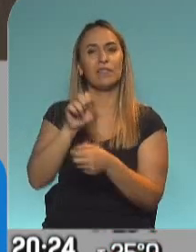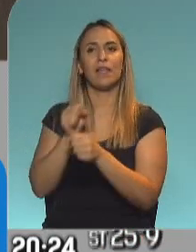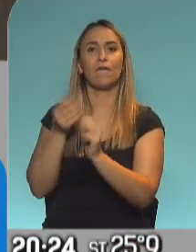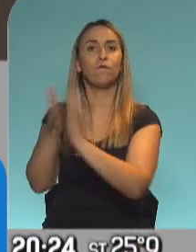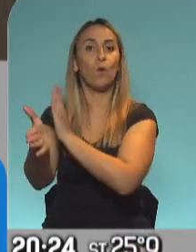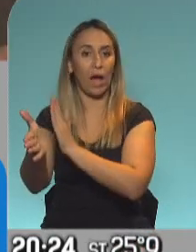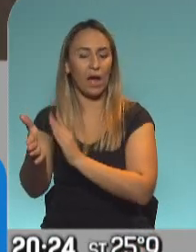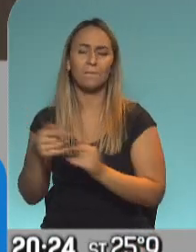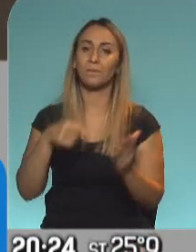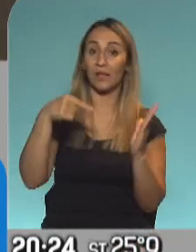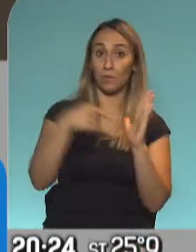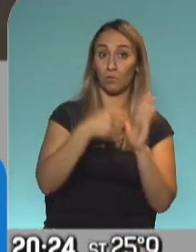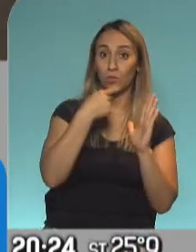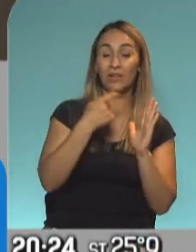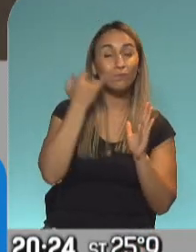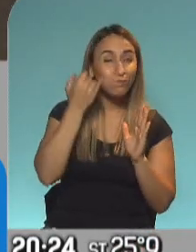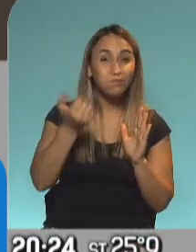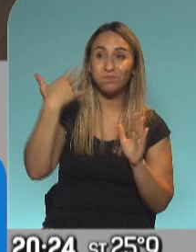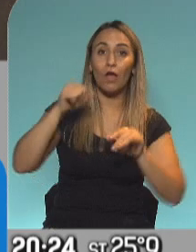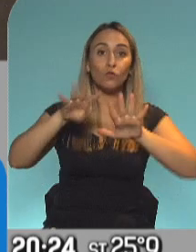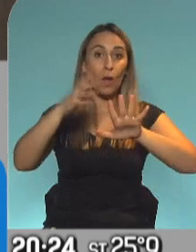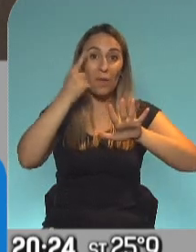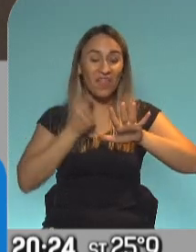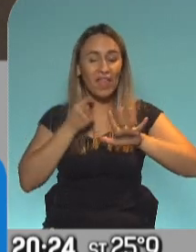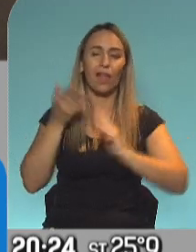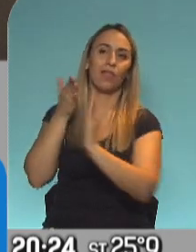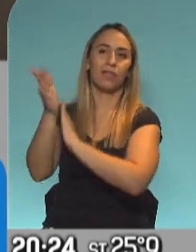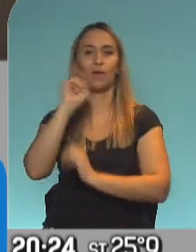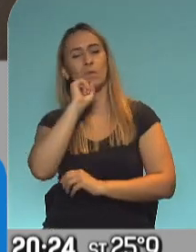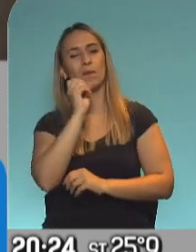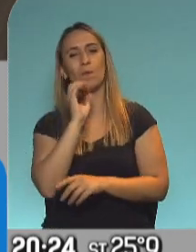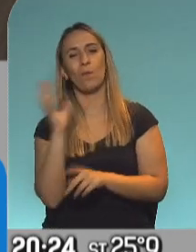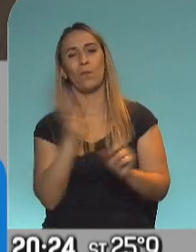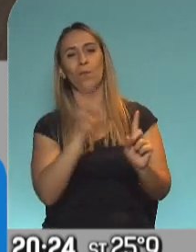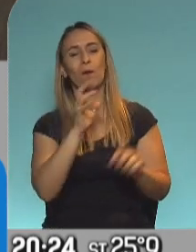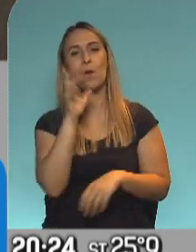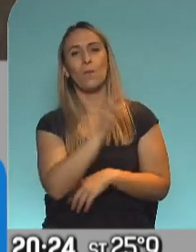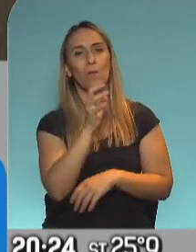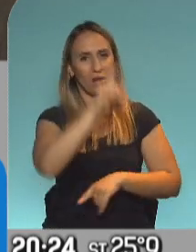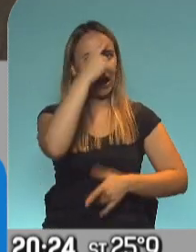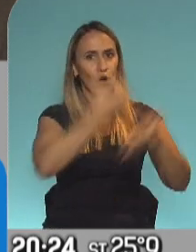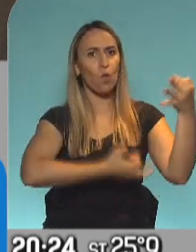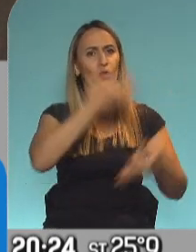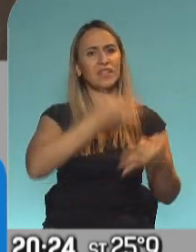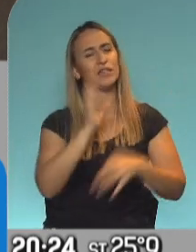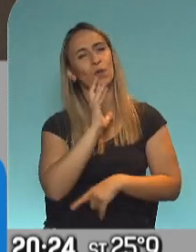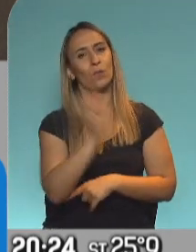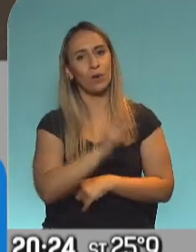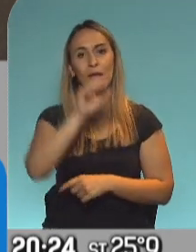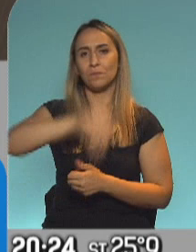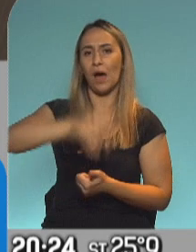los elementos, y si ya te fugaste durante 9 días, burlaste a la justicia, burlaste a las fuerzas de